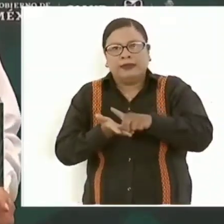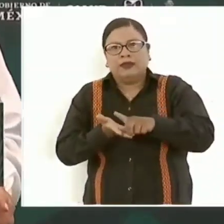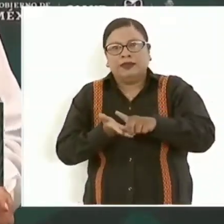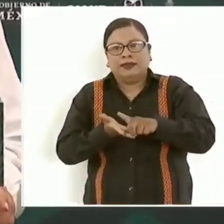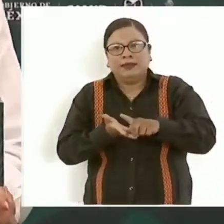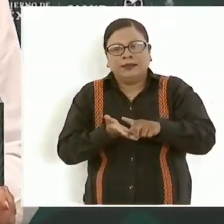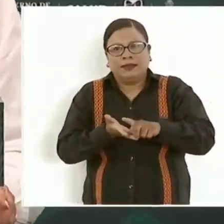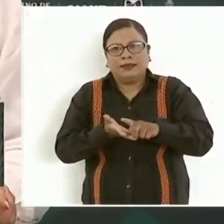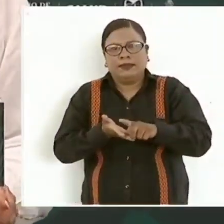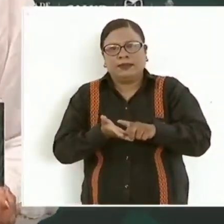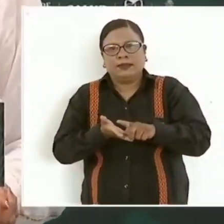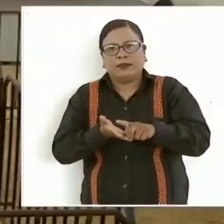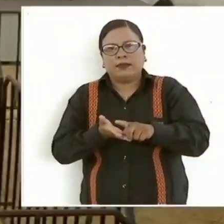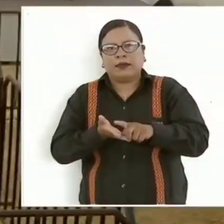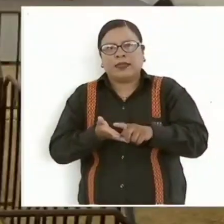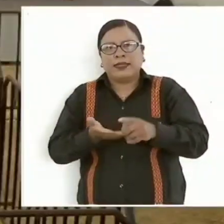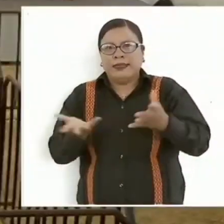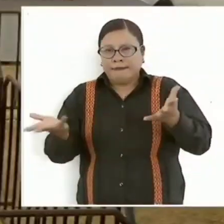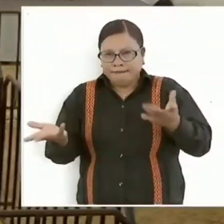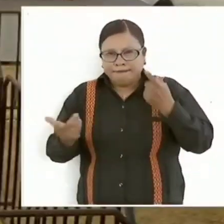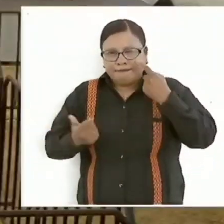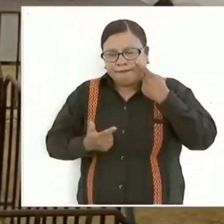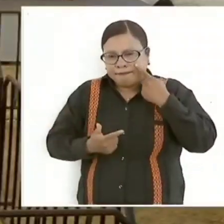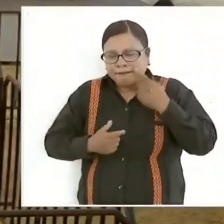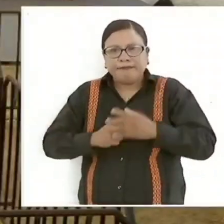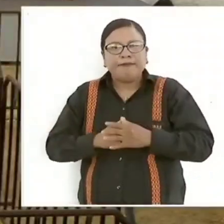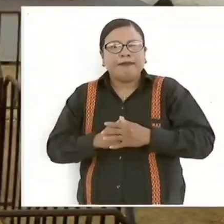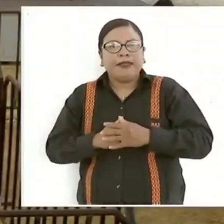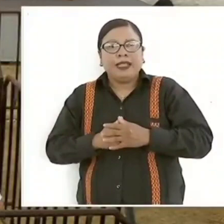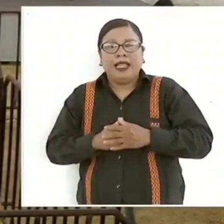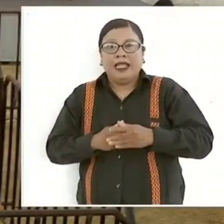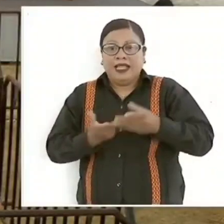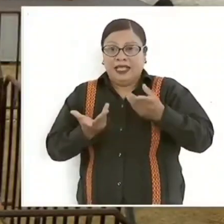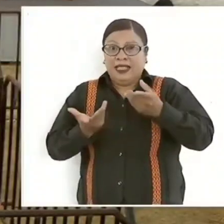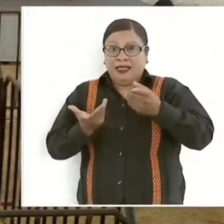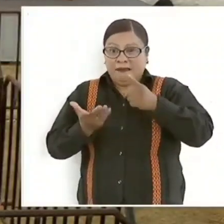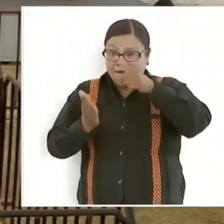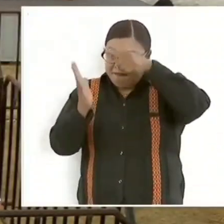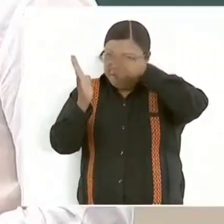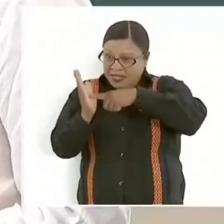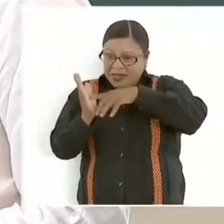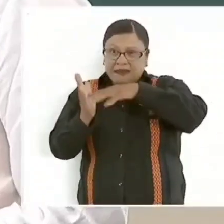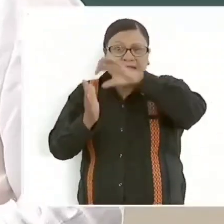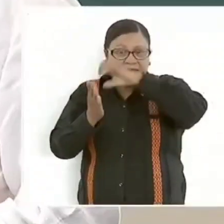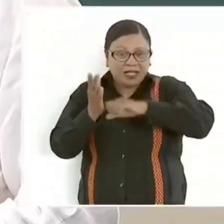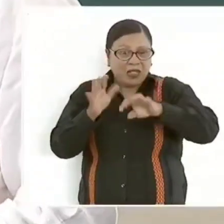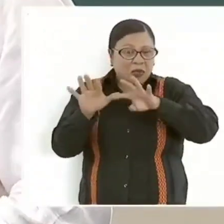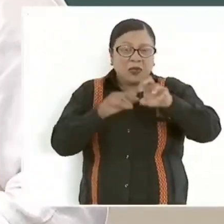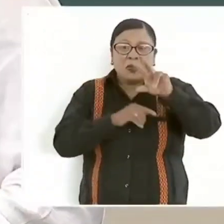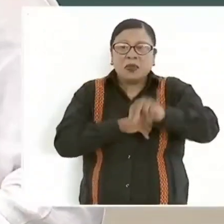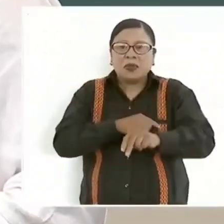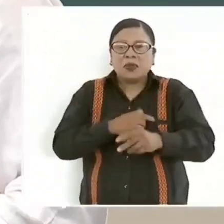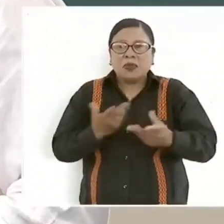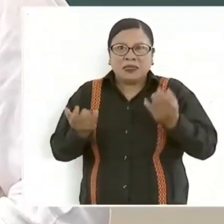pero miren lo que sucedió de tantos rechazados en el nivel